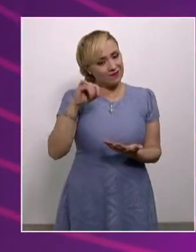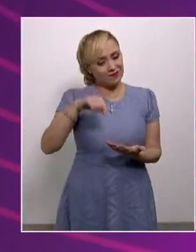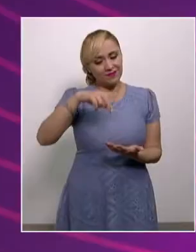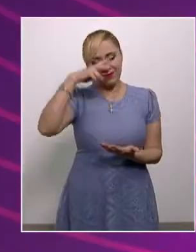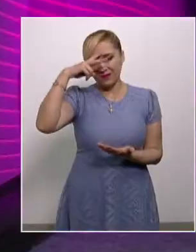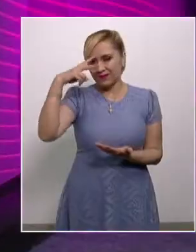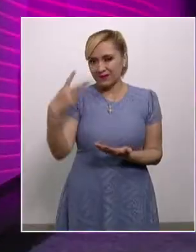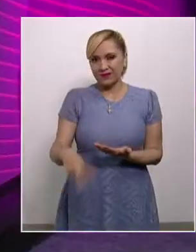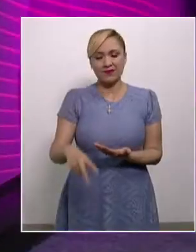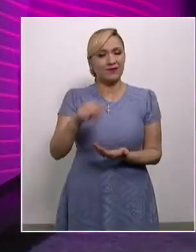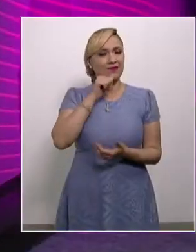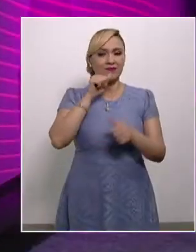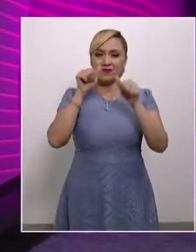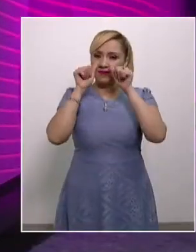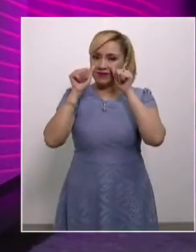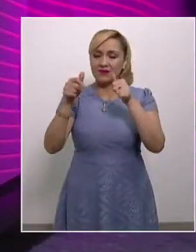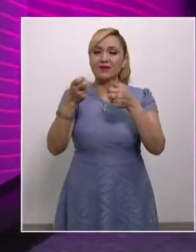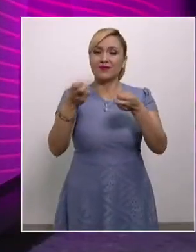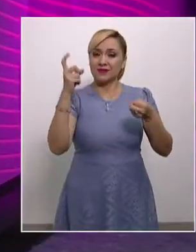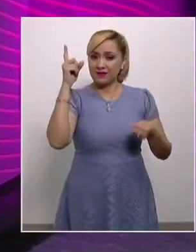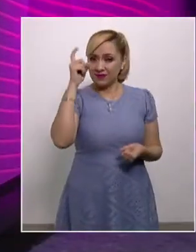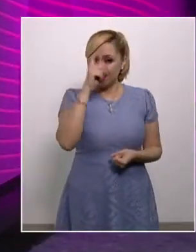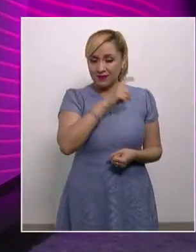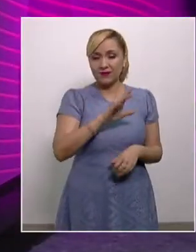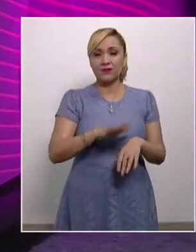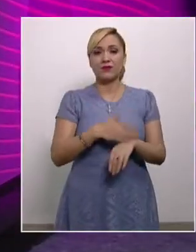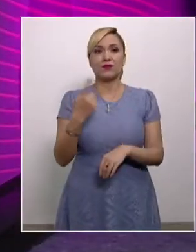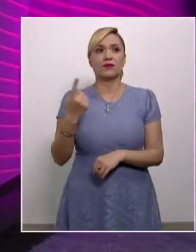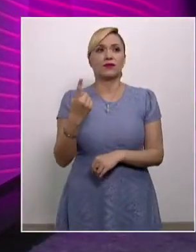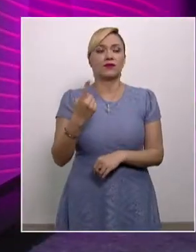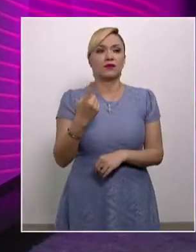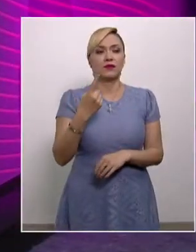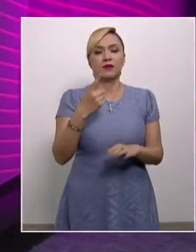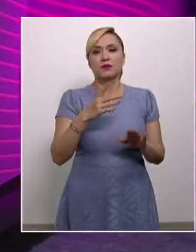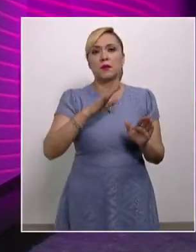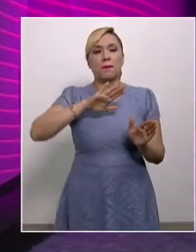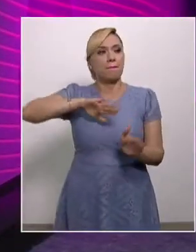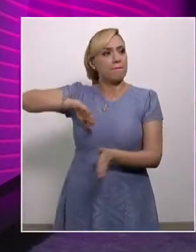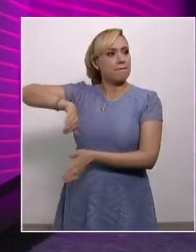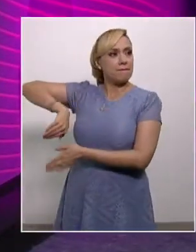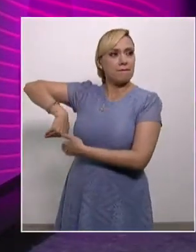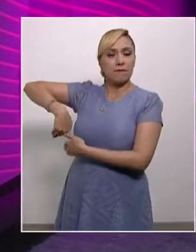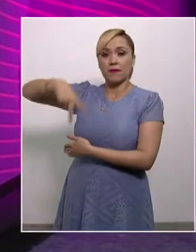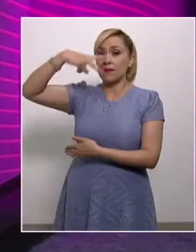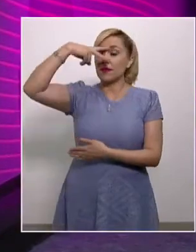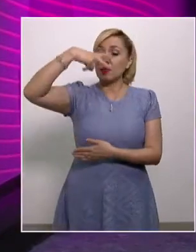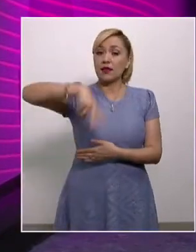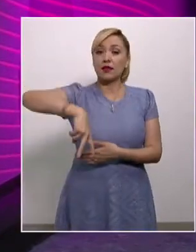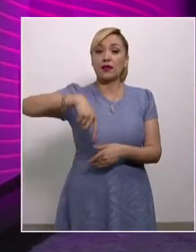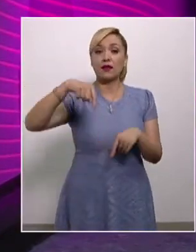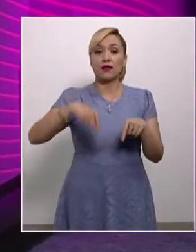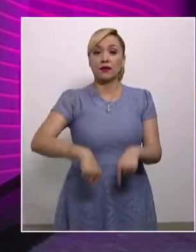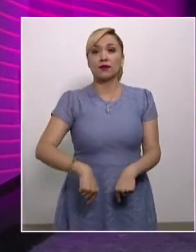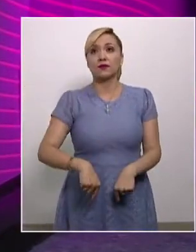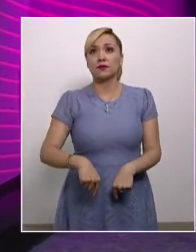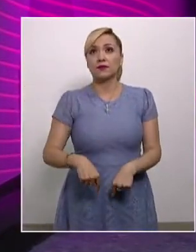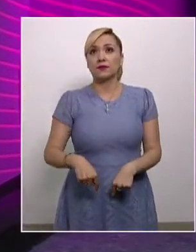hay que conocerlo. Que es complicado a veces porque también se invisibiliza. O sea, México es un país en el que se